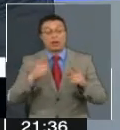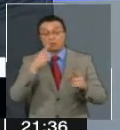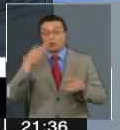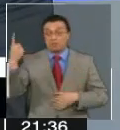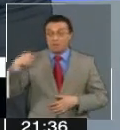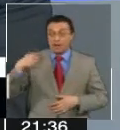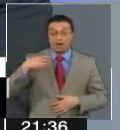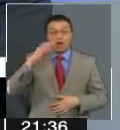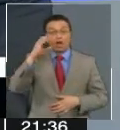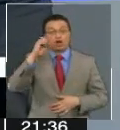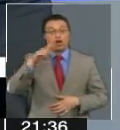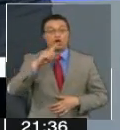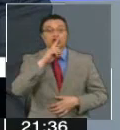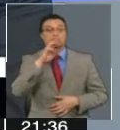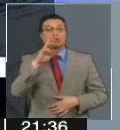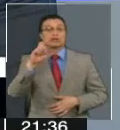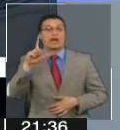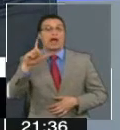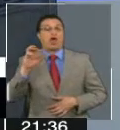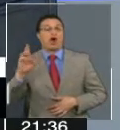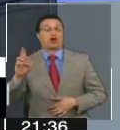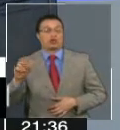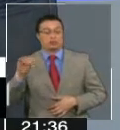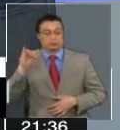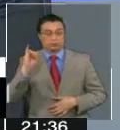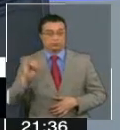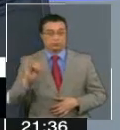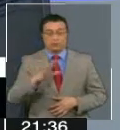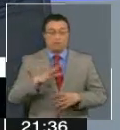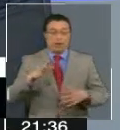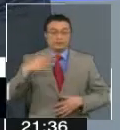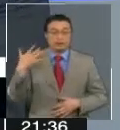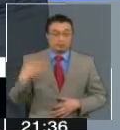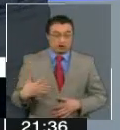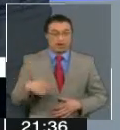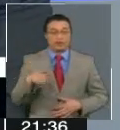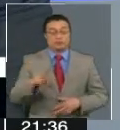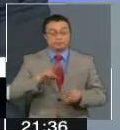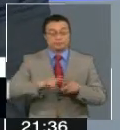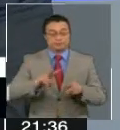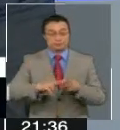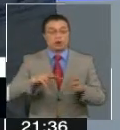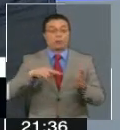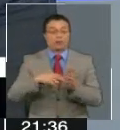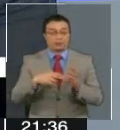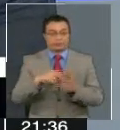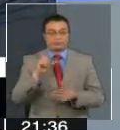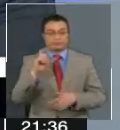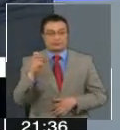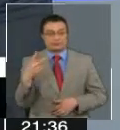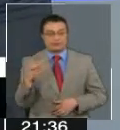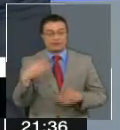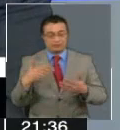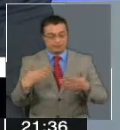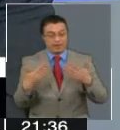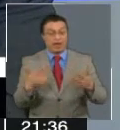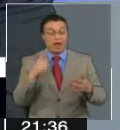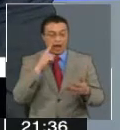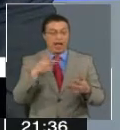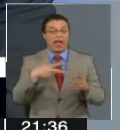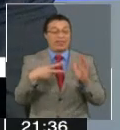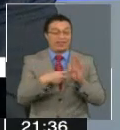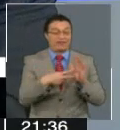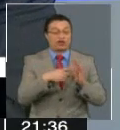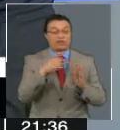Contralor. Y yo diría que lo más fundamental es resolver los problemas graves que se veían en la división